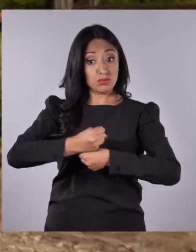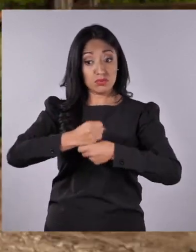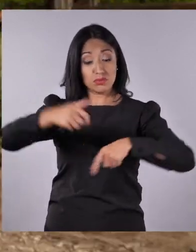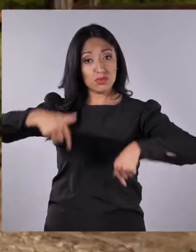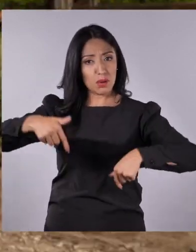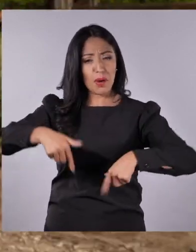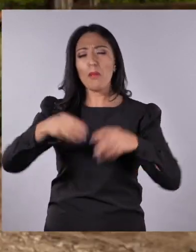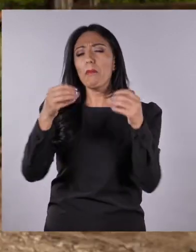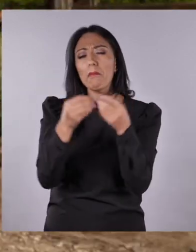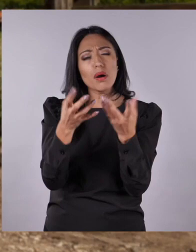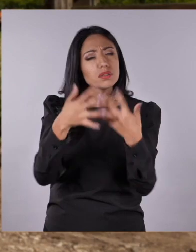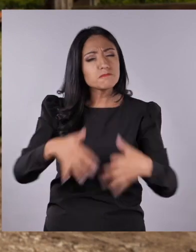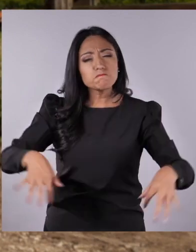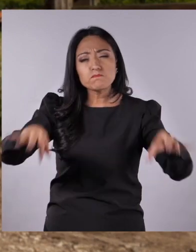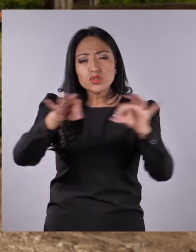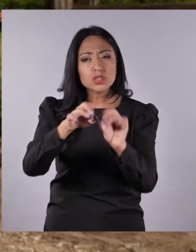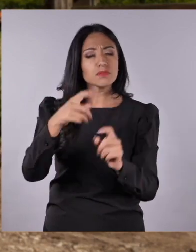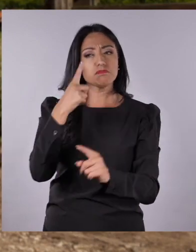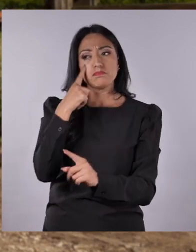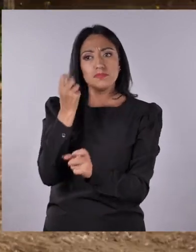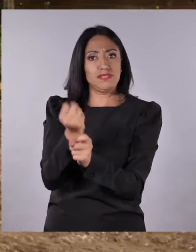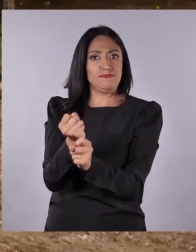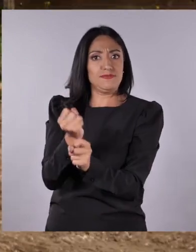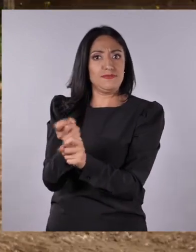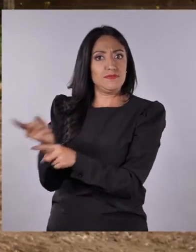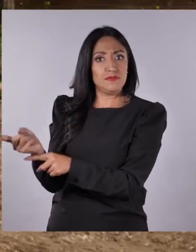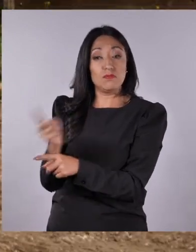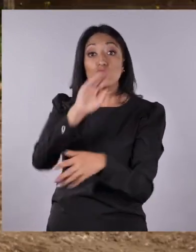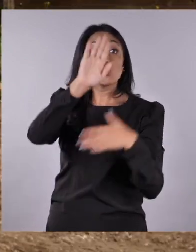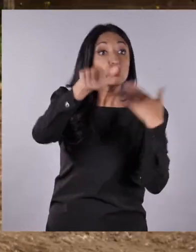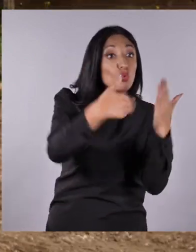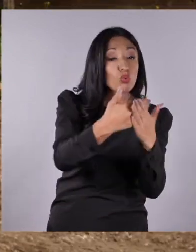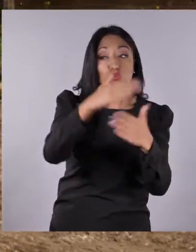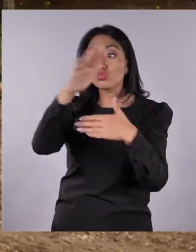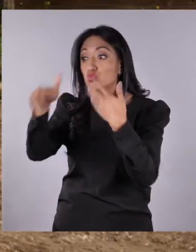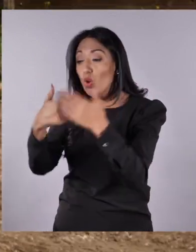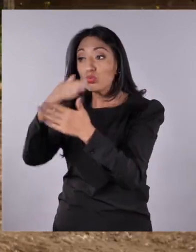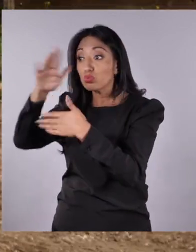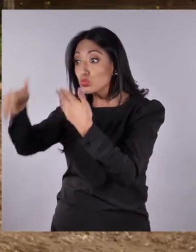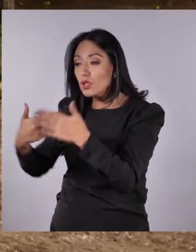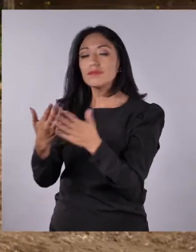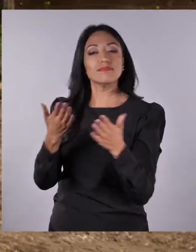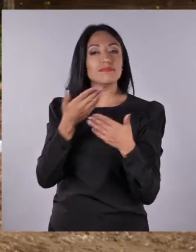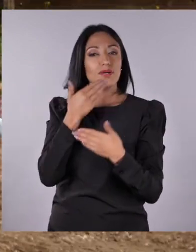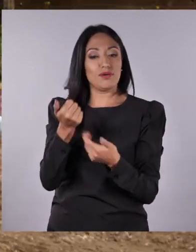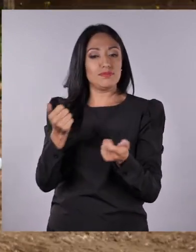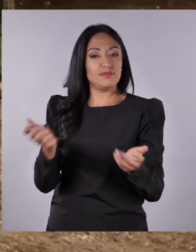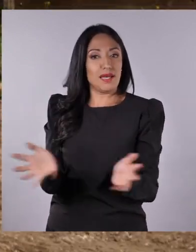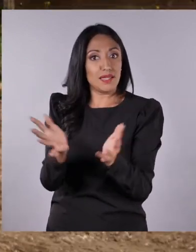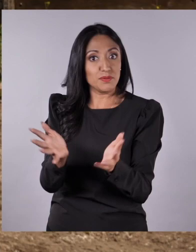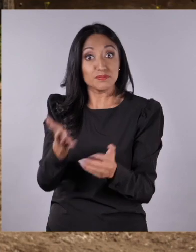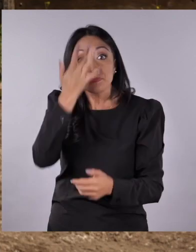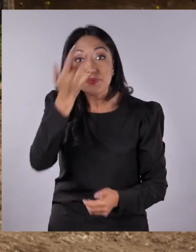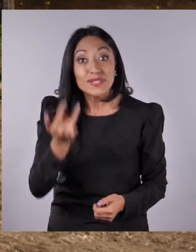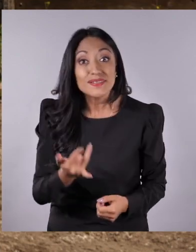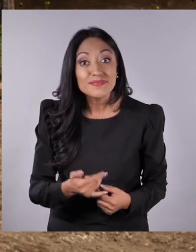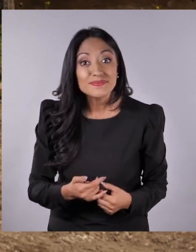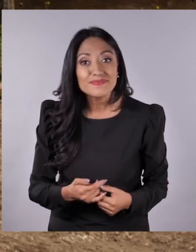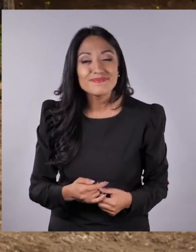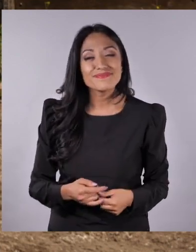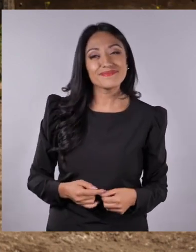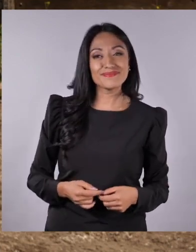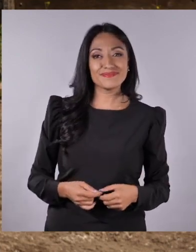una de las formas más eficientes de trabajar. Todos y todas lo hacemos con la mejor de las ganas. ¿Saben por qué?